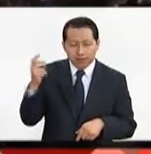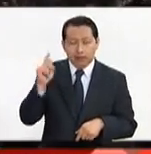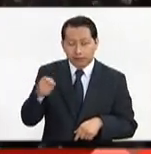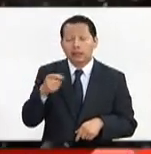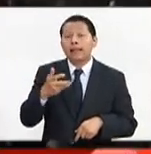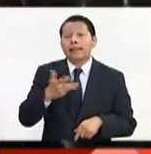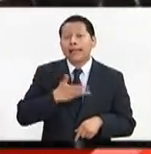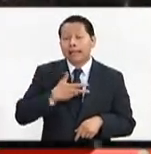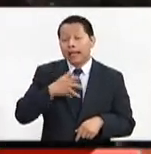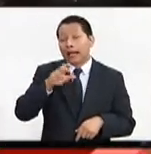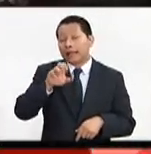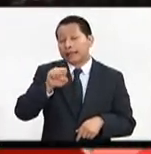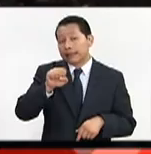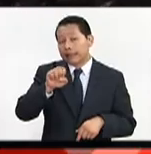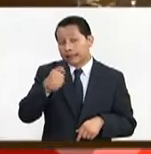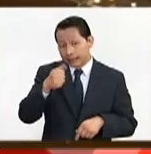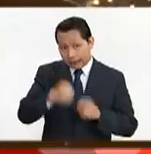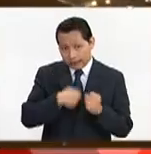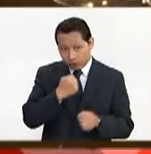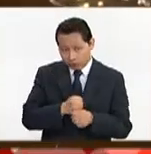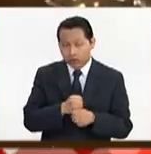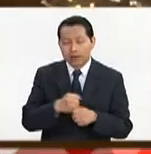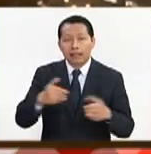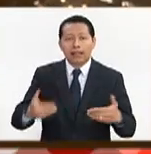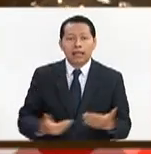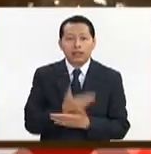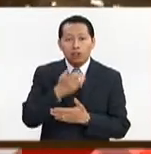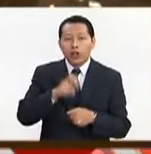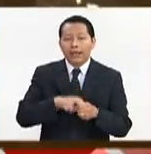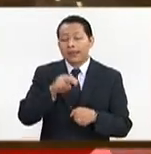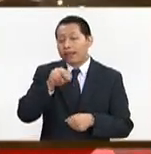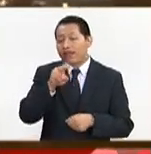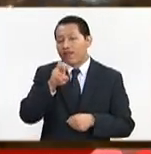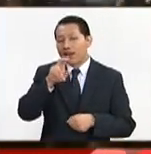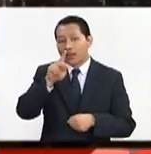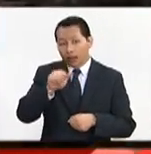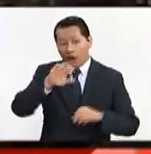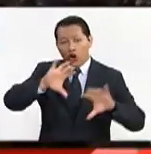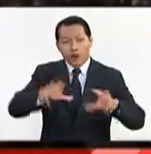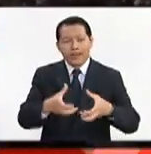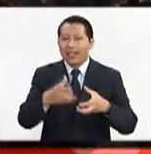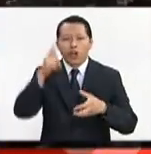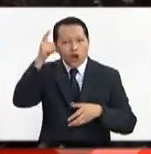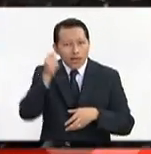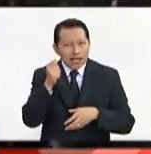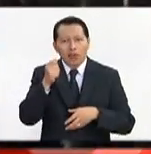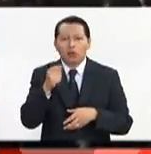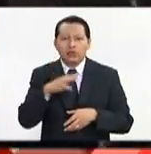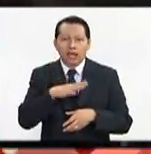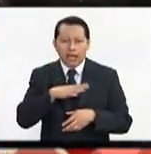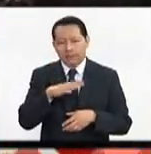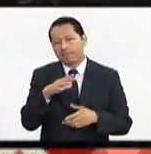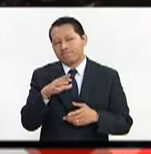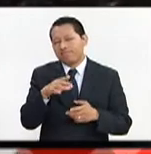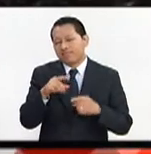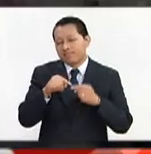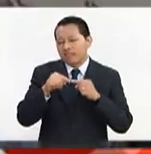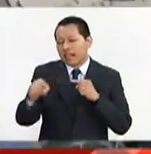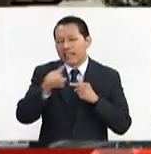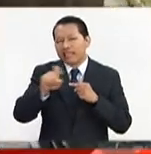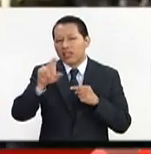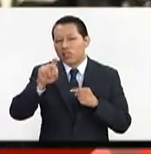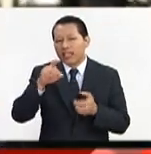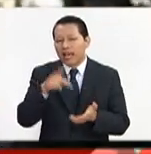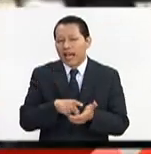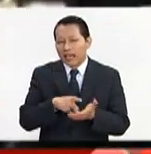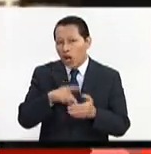tenía 64 años de edad, nació en Nevada y vivía en una comunidad de jubilados en la localidad de Mesquite, a unos 130